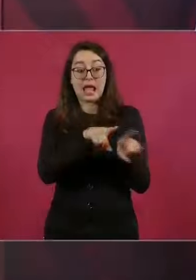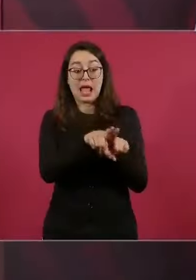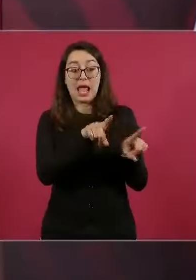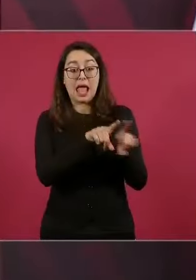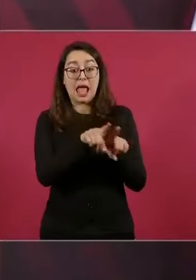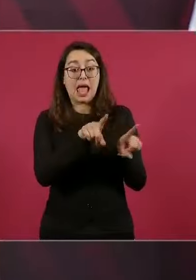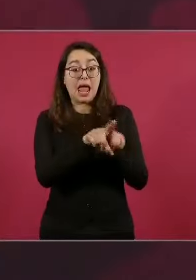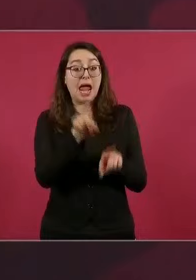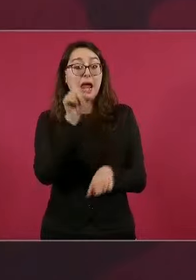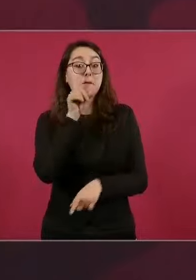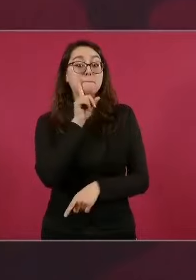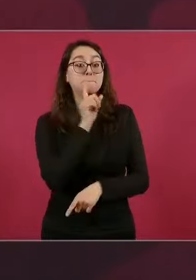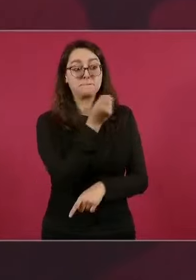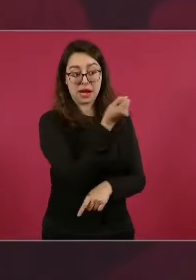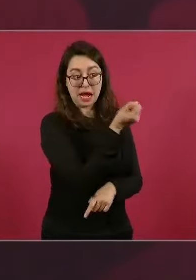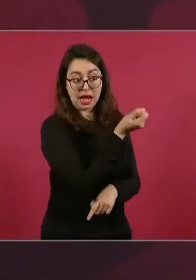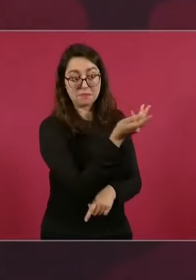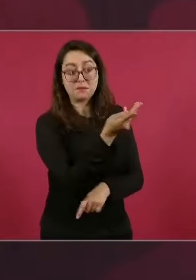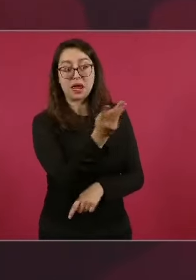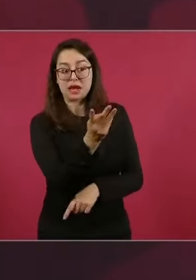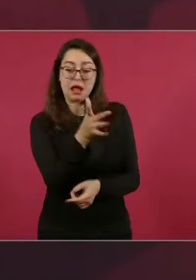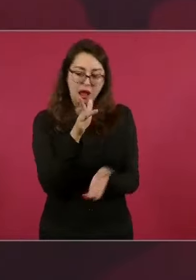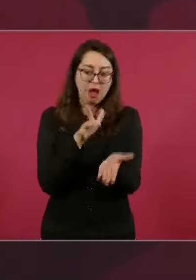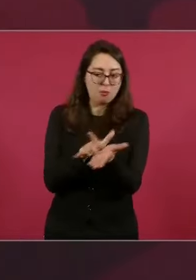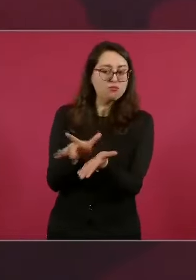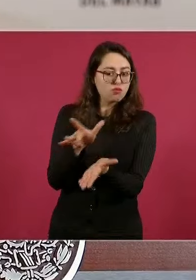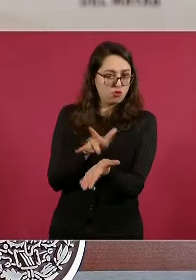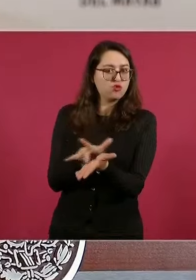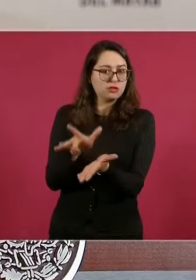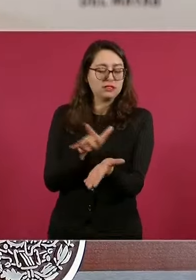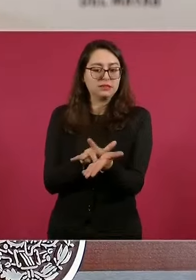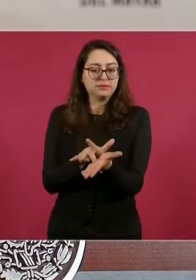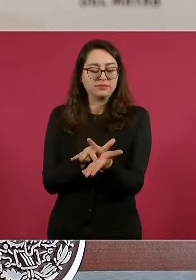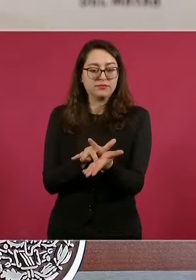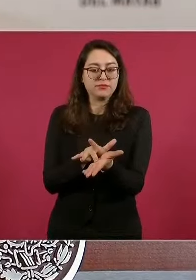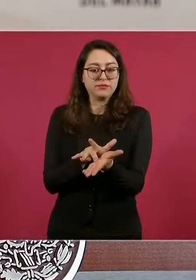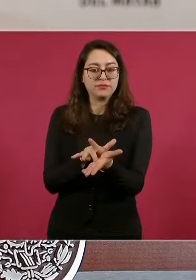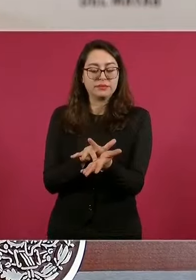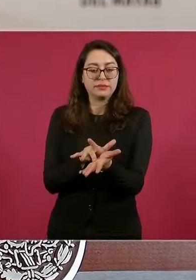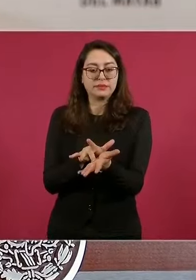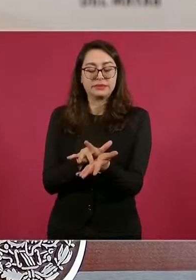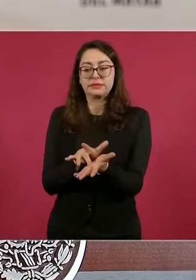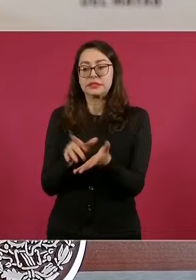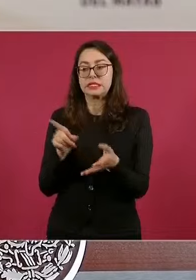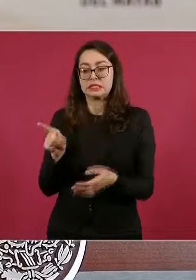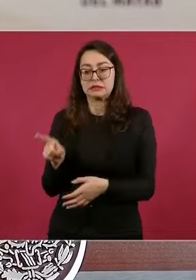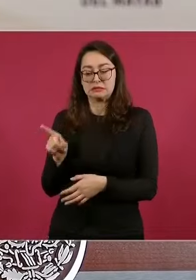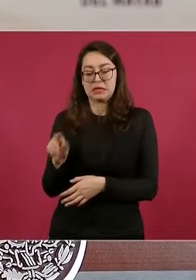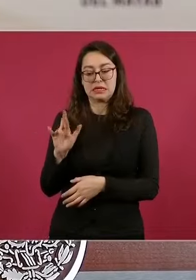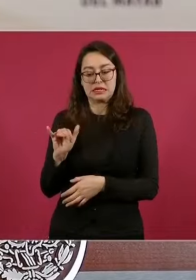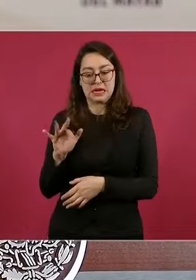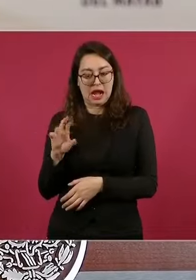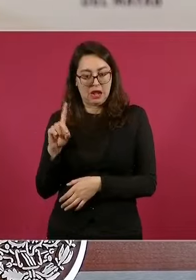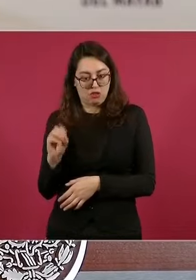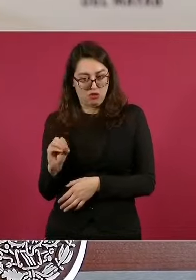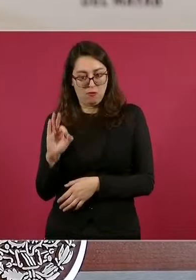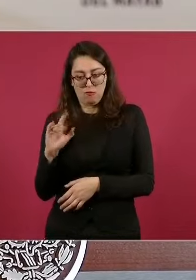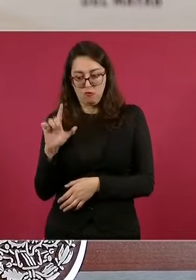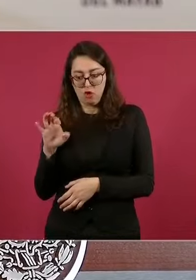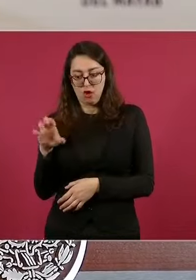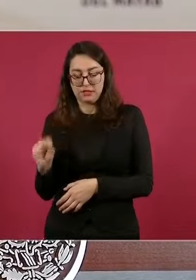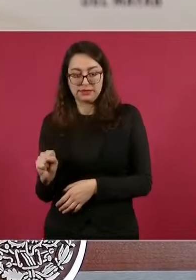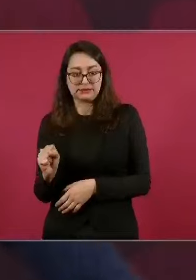presidente extraordinariamente popular que ha logrado hablar por los que no tenían poder, por los que no tienen voz, por en un